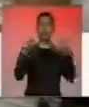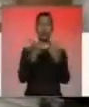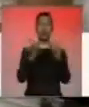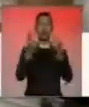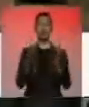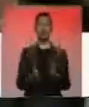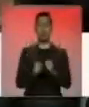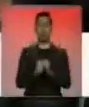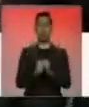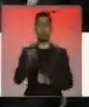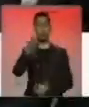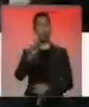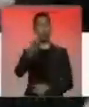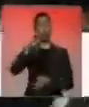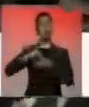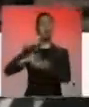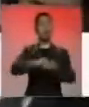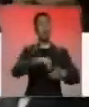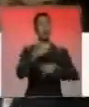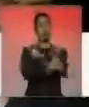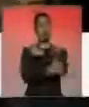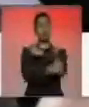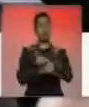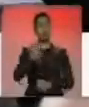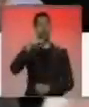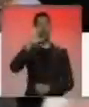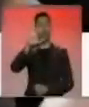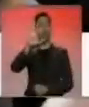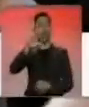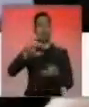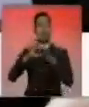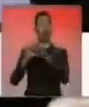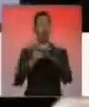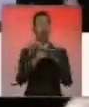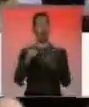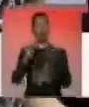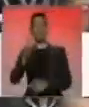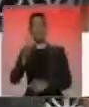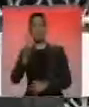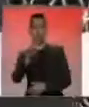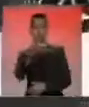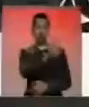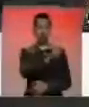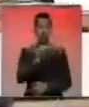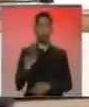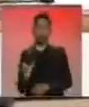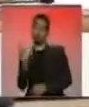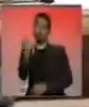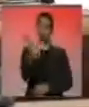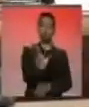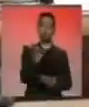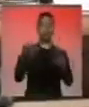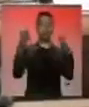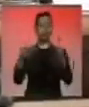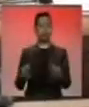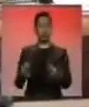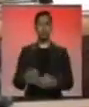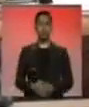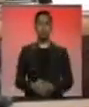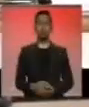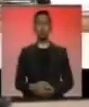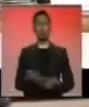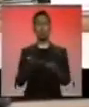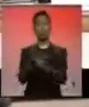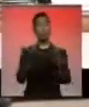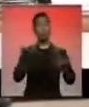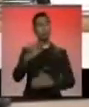De ellos, 11 fueron de Alianza País y 5 de la Alianza Creo Suma, que recibieron oficialmente sus credenciales. En quienes la ciudadanía